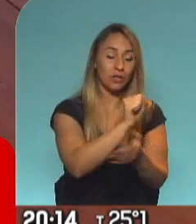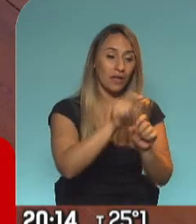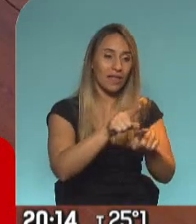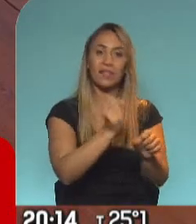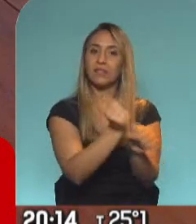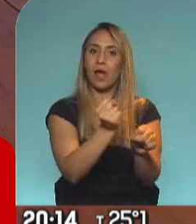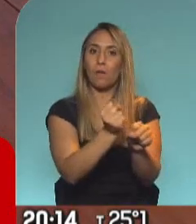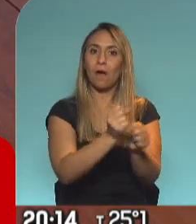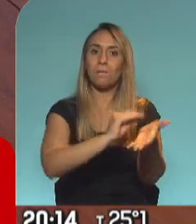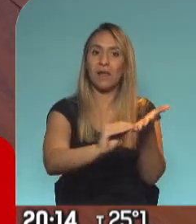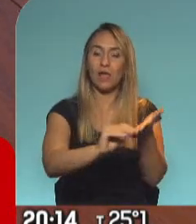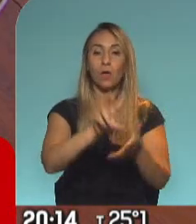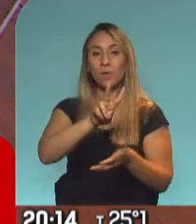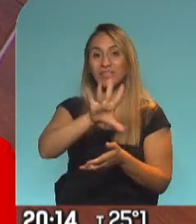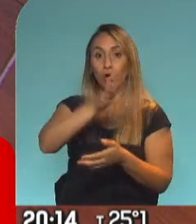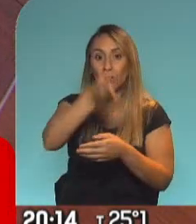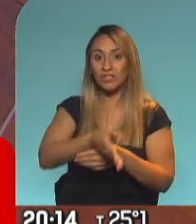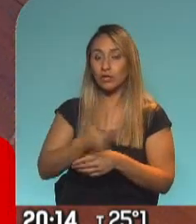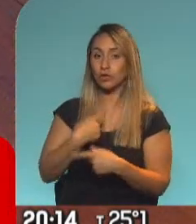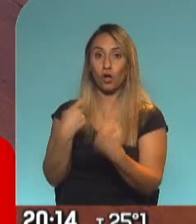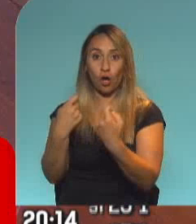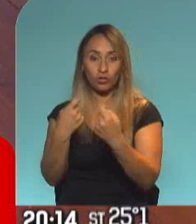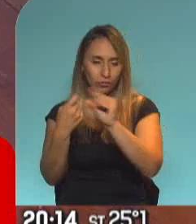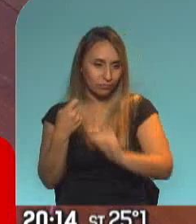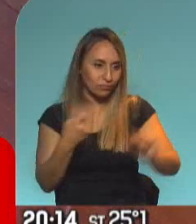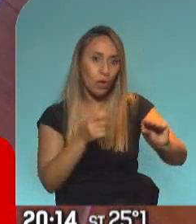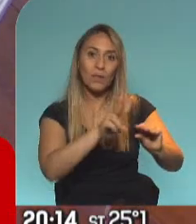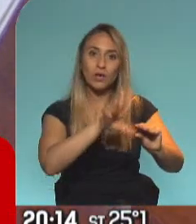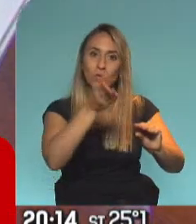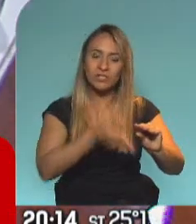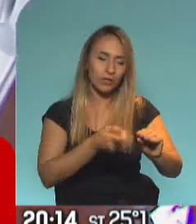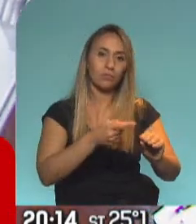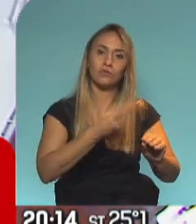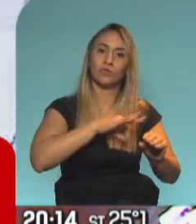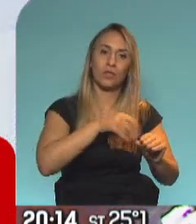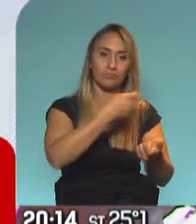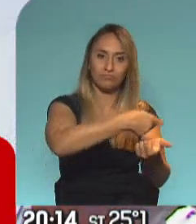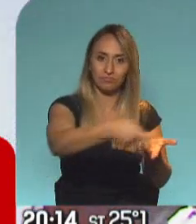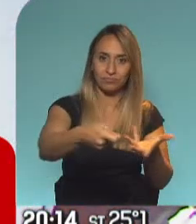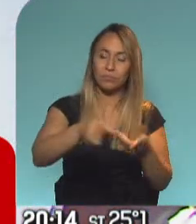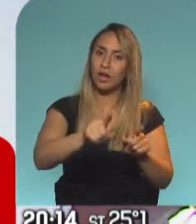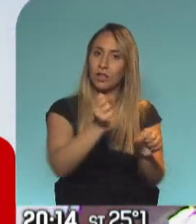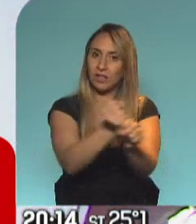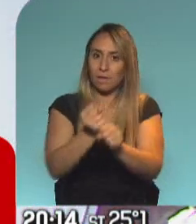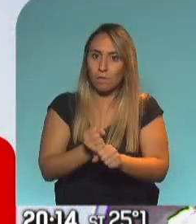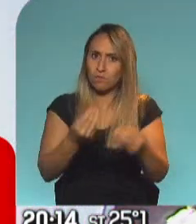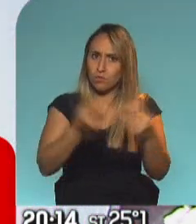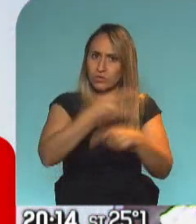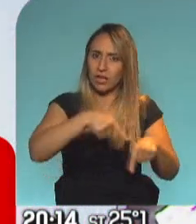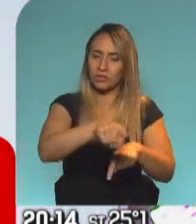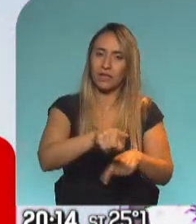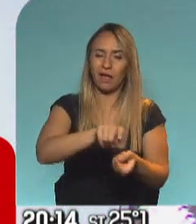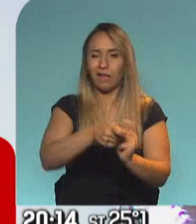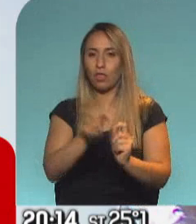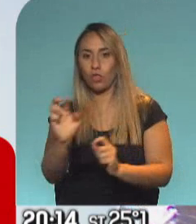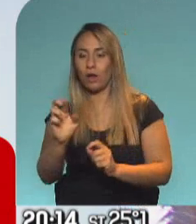es el 25% del costo que tenemos. Y las labores tienen muchas cosas que están dolarizadas. Por ejemplo, vos